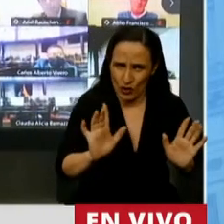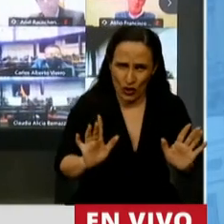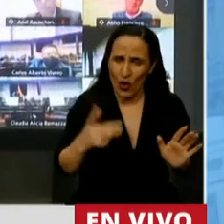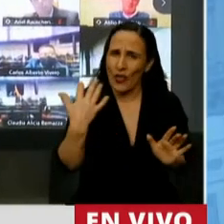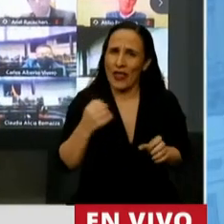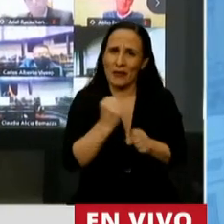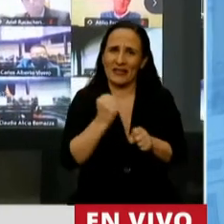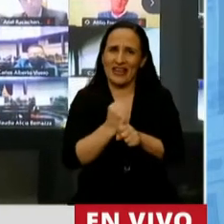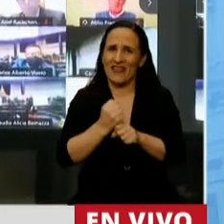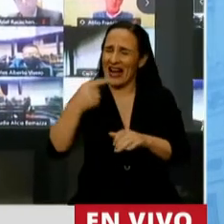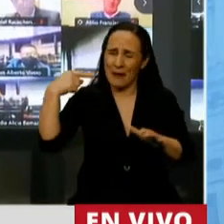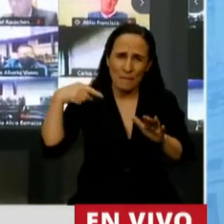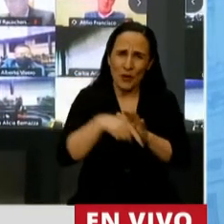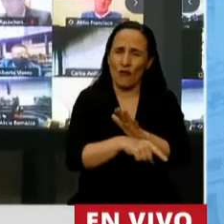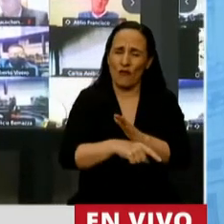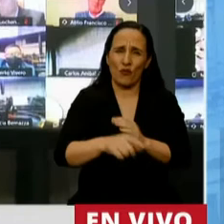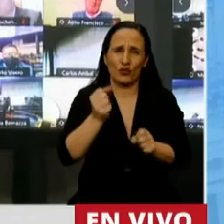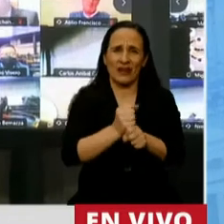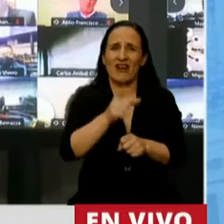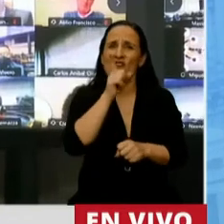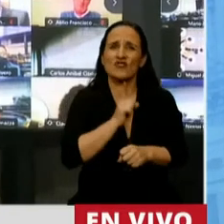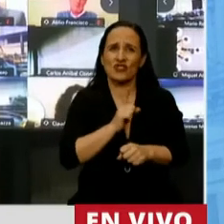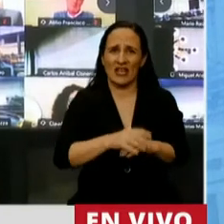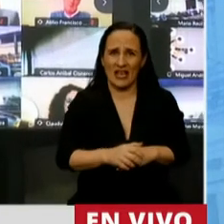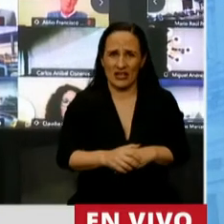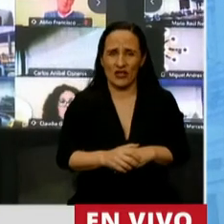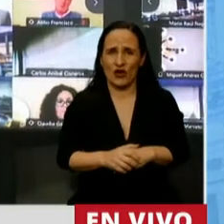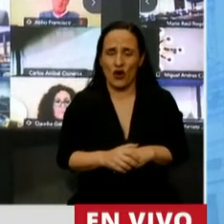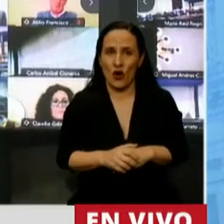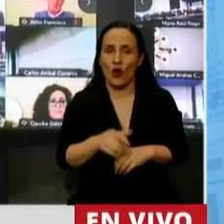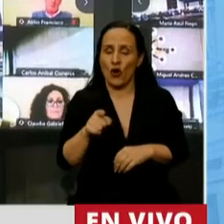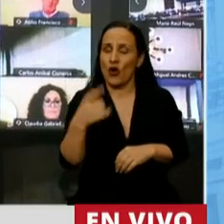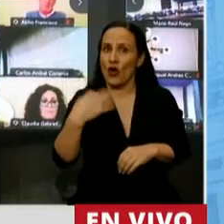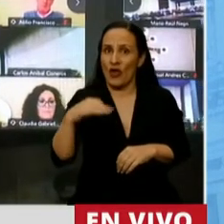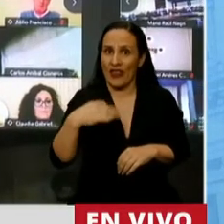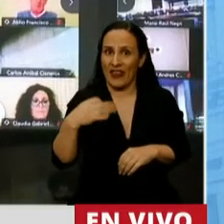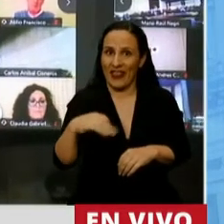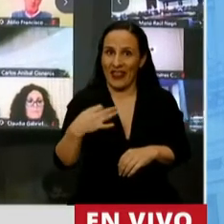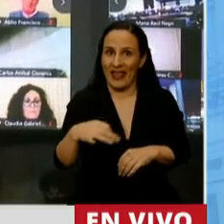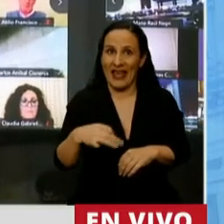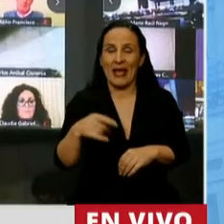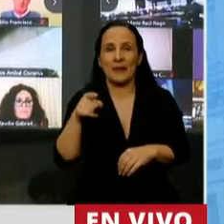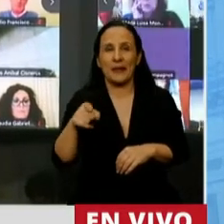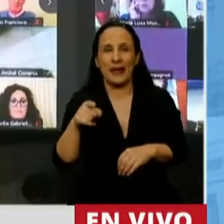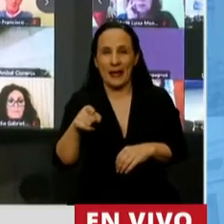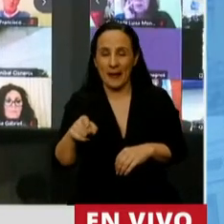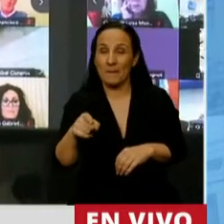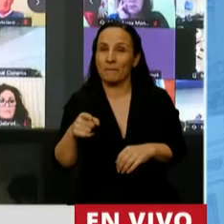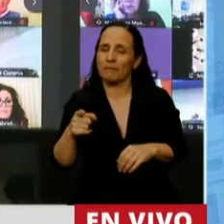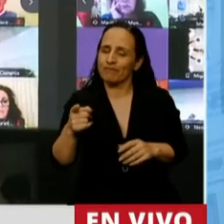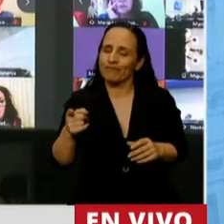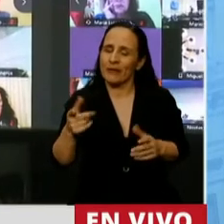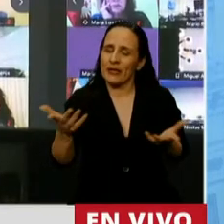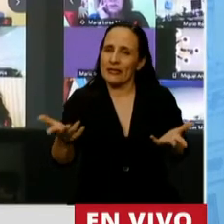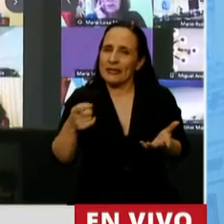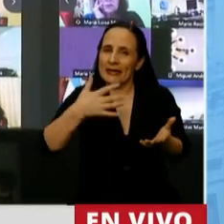más profundamente, con mucho más seriedad, para tener un proyecto que nos permita superar la actual situación. Mire,